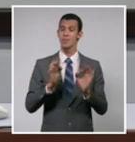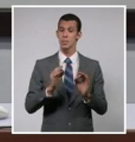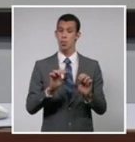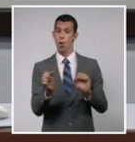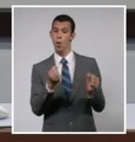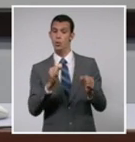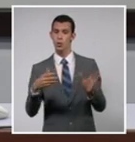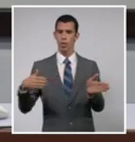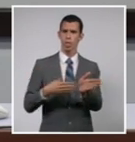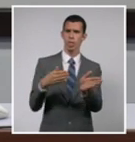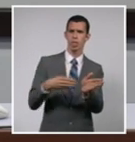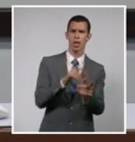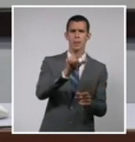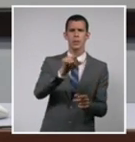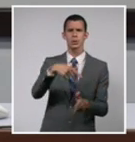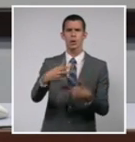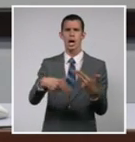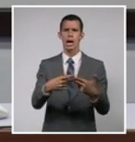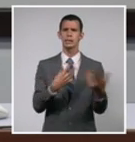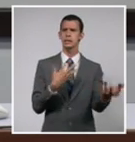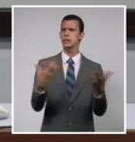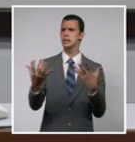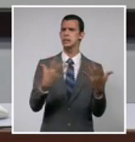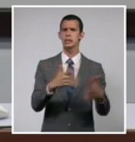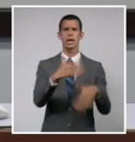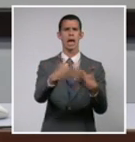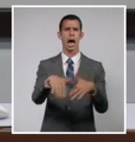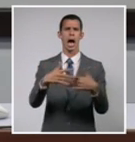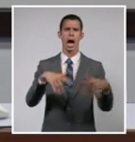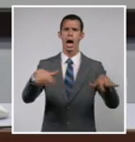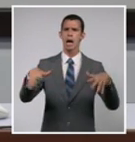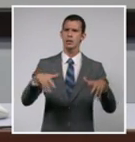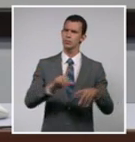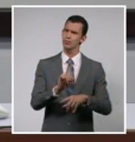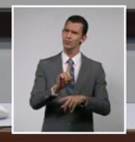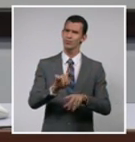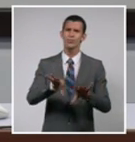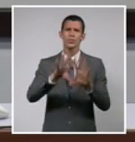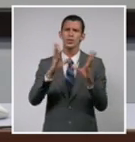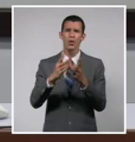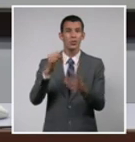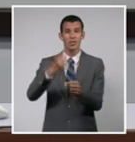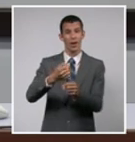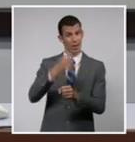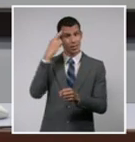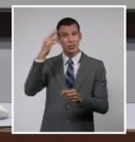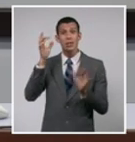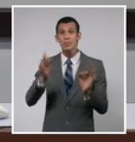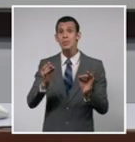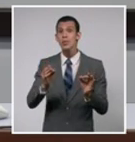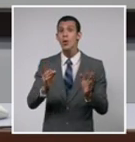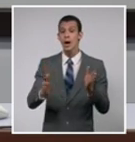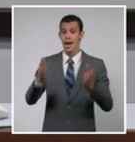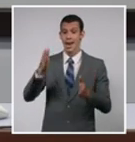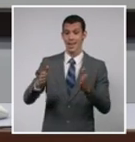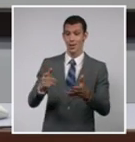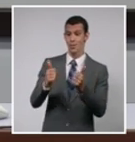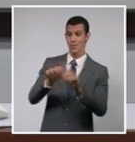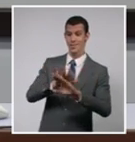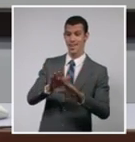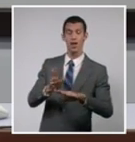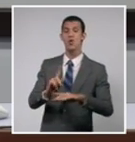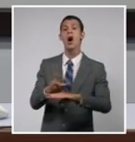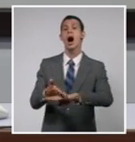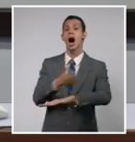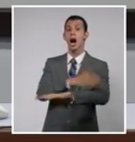circulación de las personas por gusto. Bueno, todo ese inmenso trabajo que tuvimos que hacer en un primer momento y que en poco tiempo nos